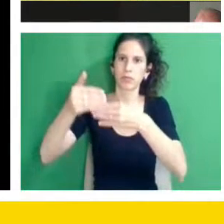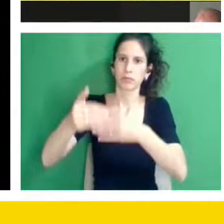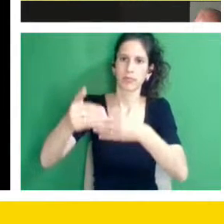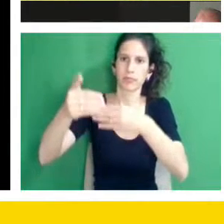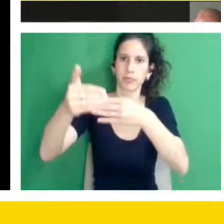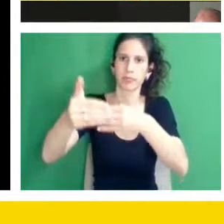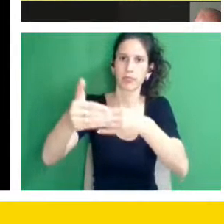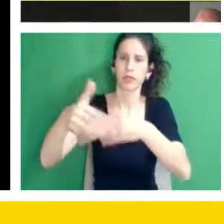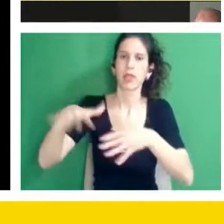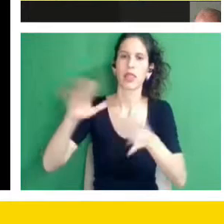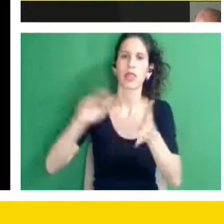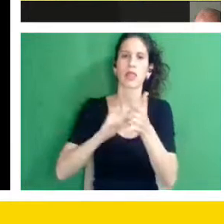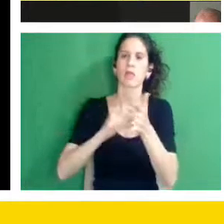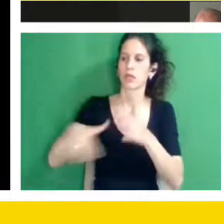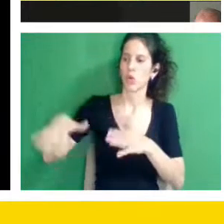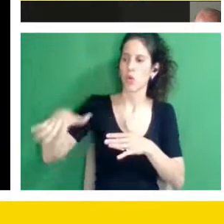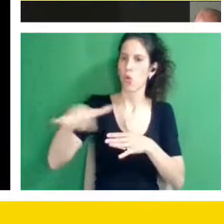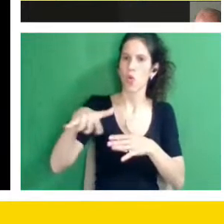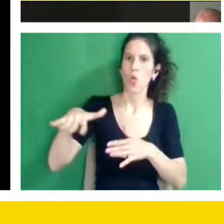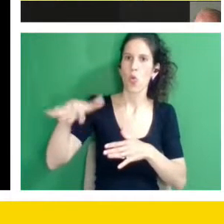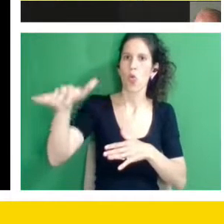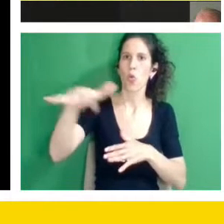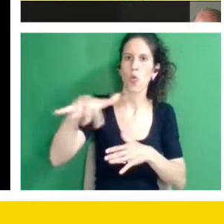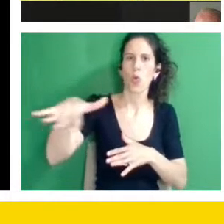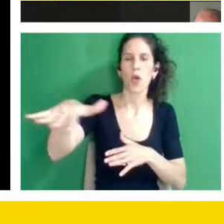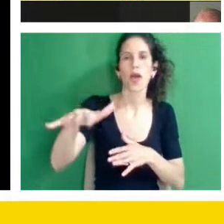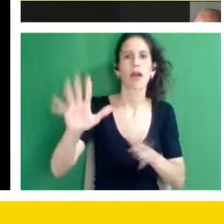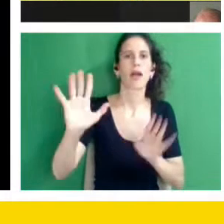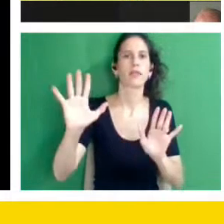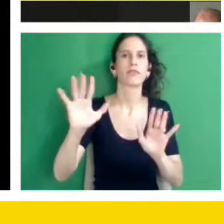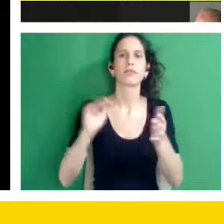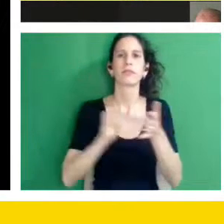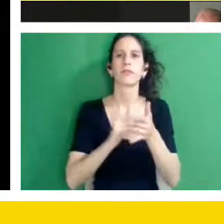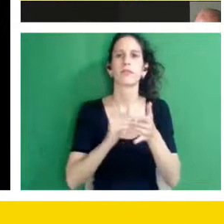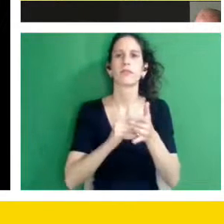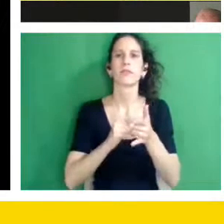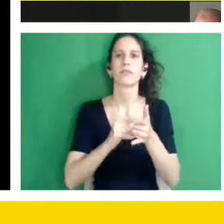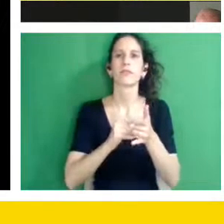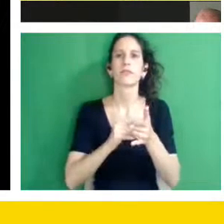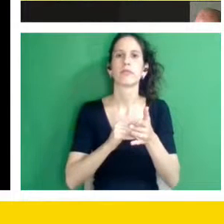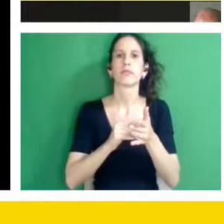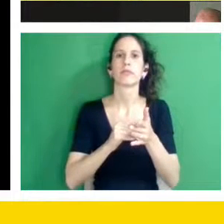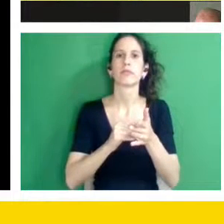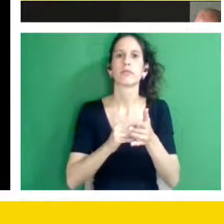del presupuesto de que disponga el sector especializado.